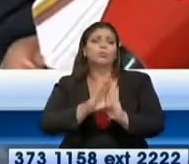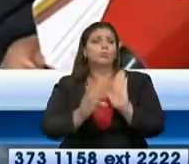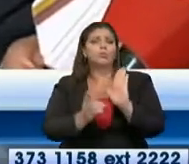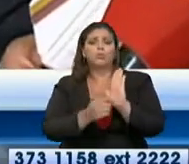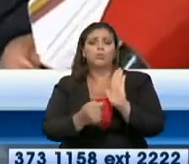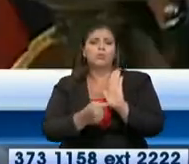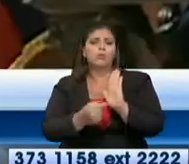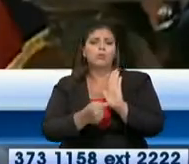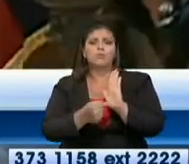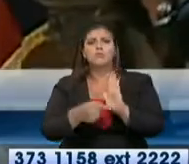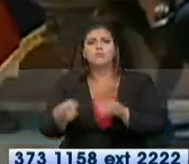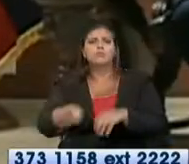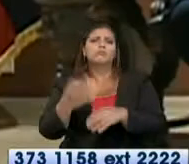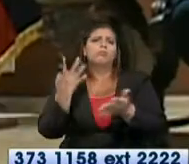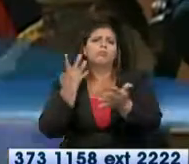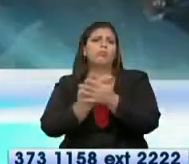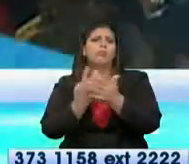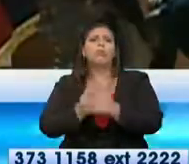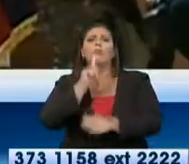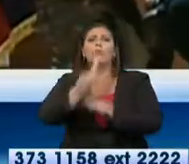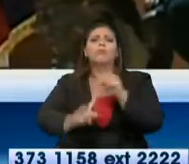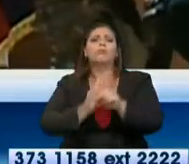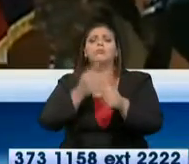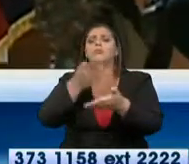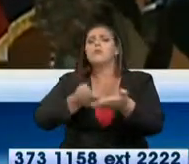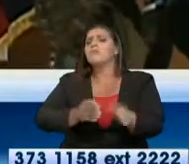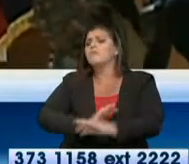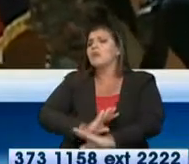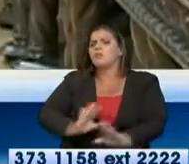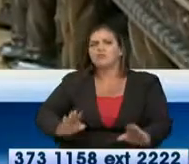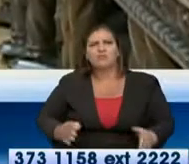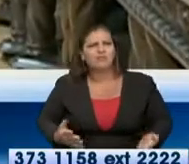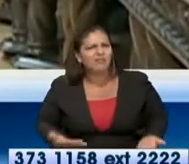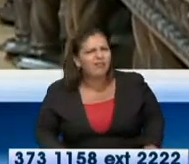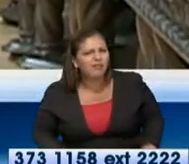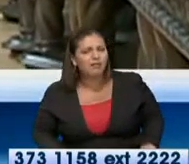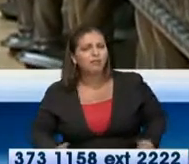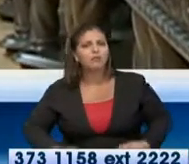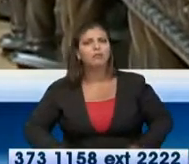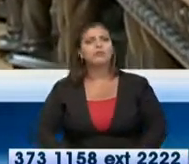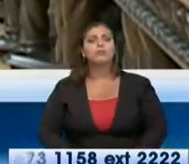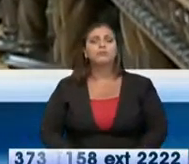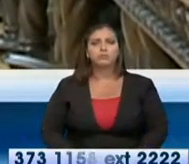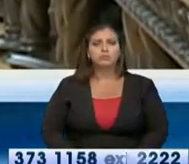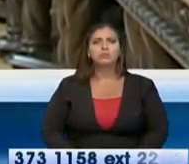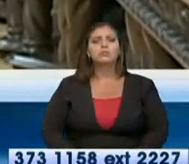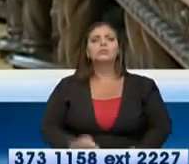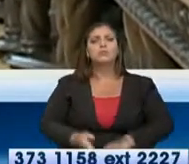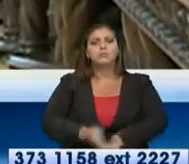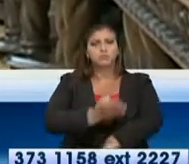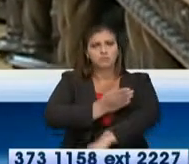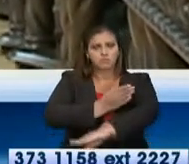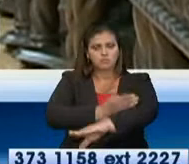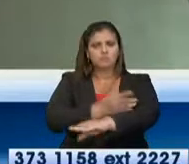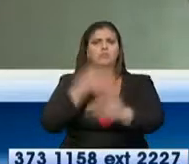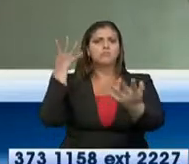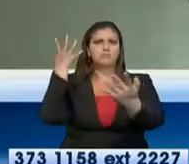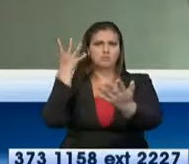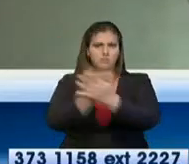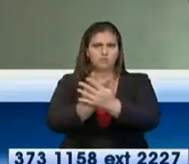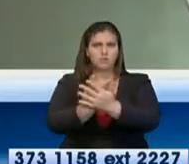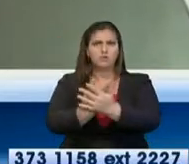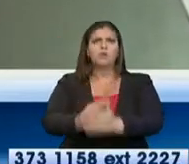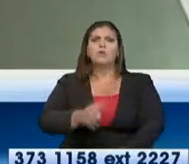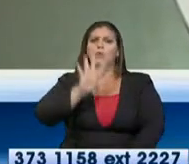tiene una pena menor. El tribunal redujo la sentencia de los acusados, pues en primera instancia se los había condenado a guardar prisión de entre